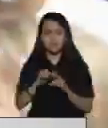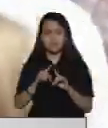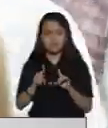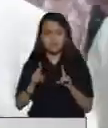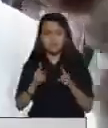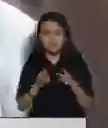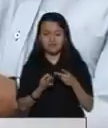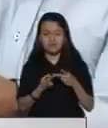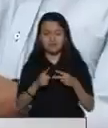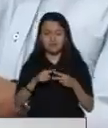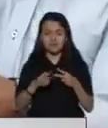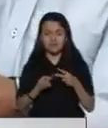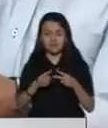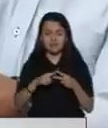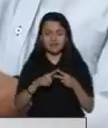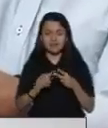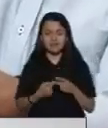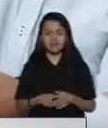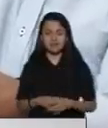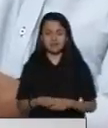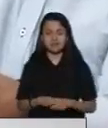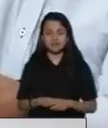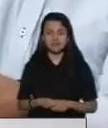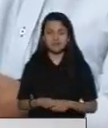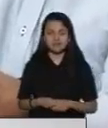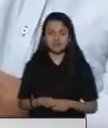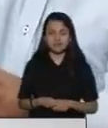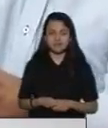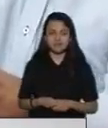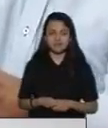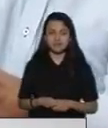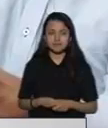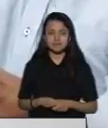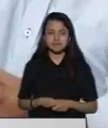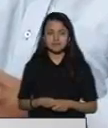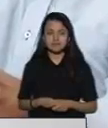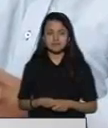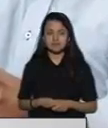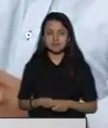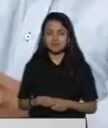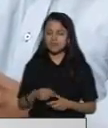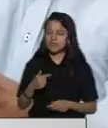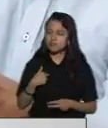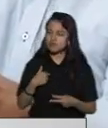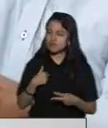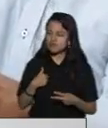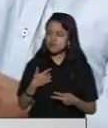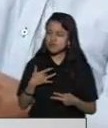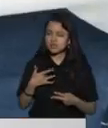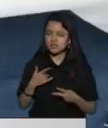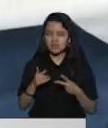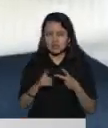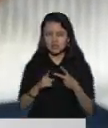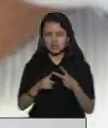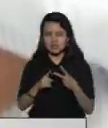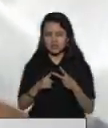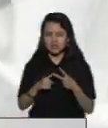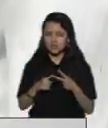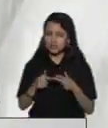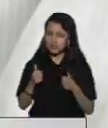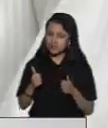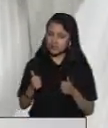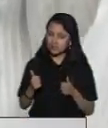128.259 sufragios. Yo sentía que yo tenía como una especie de aceptación, pero nunca me imaginé que por esa diferencia.